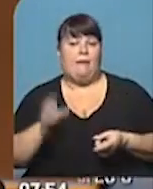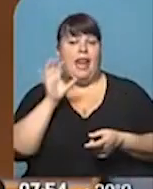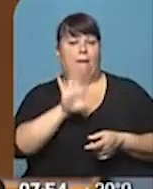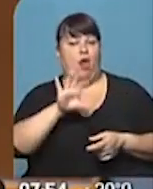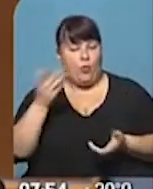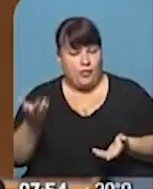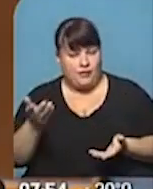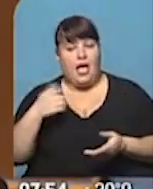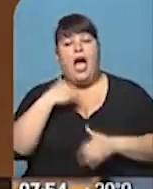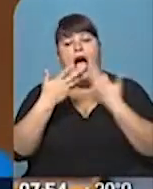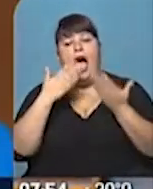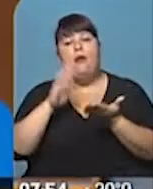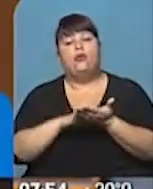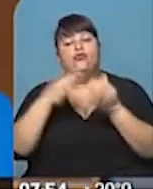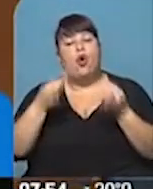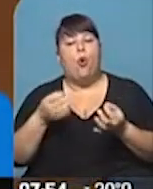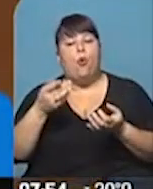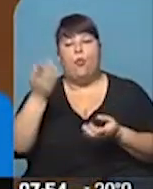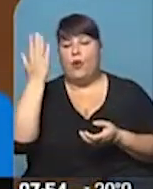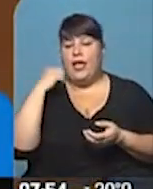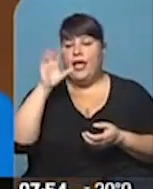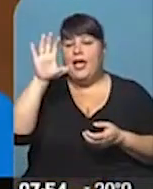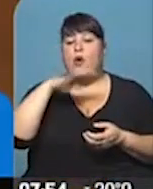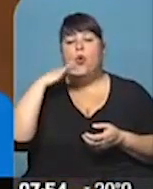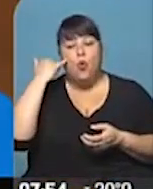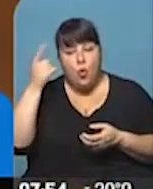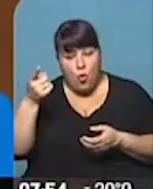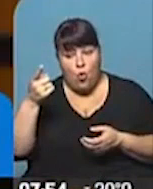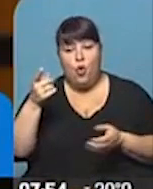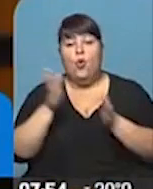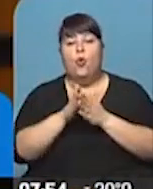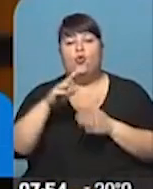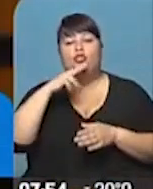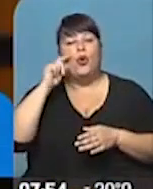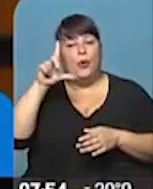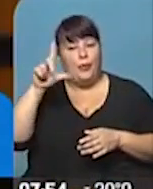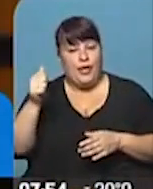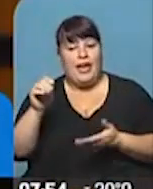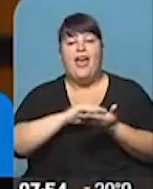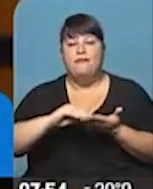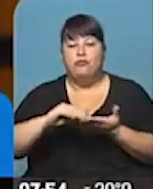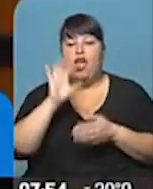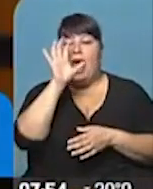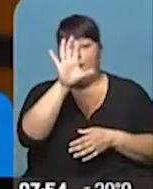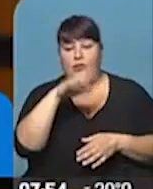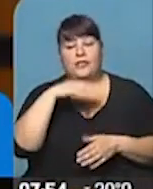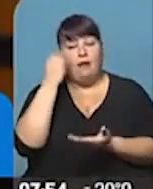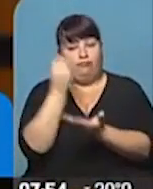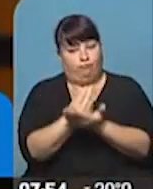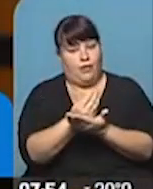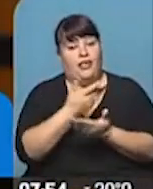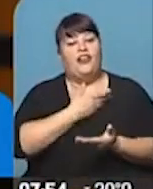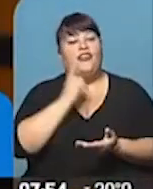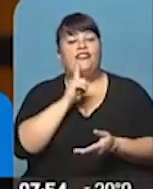provincial. Vamos a hablar particularmente de lo que ocurrió en la provincia de Jujuy. Estamos junto a Alejandro Vilca, diputado provincial electo por el